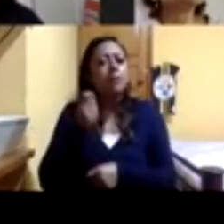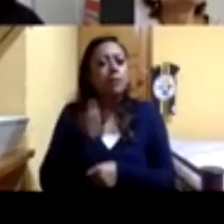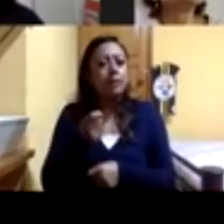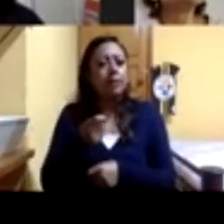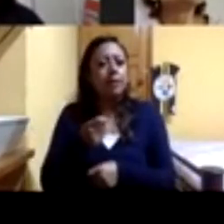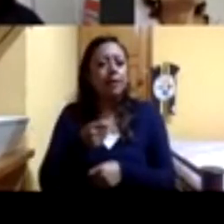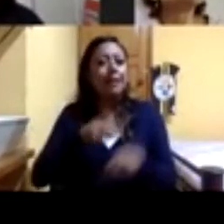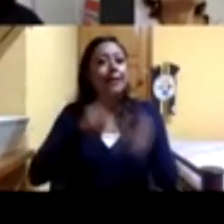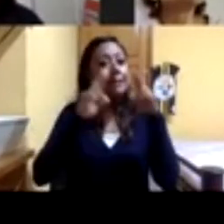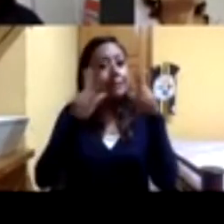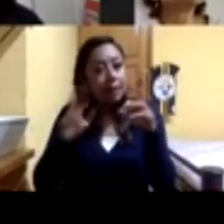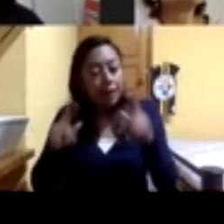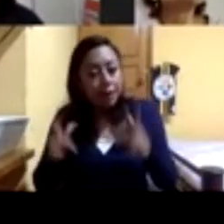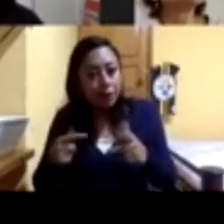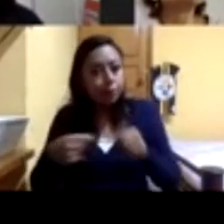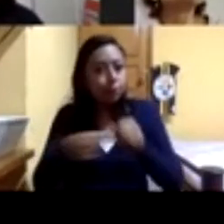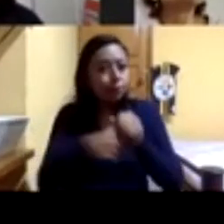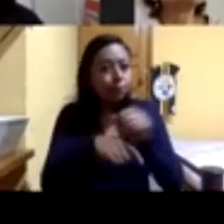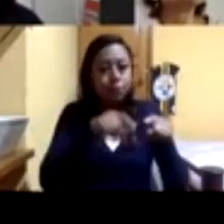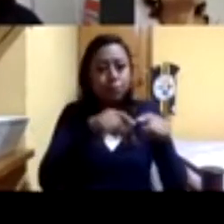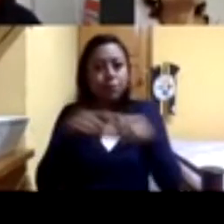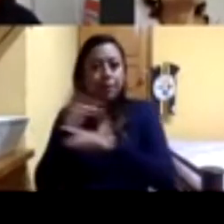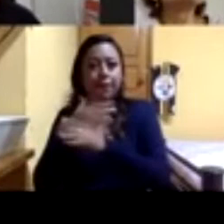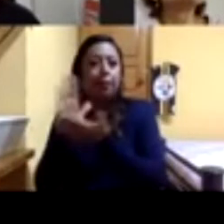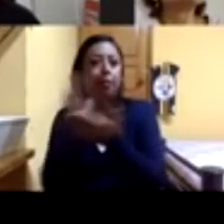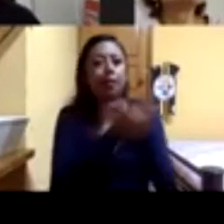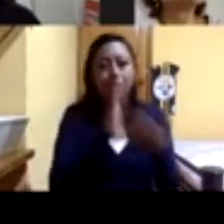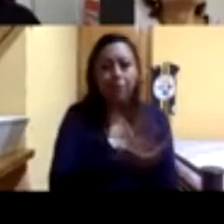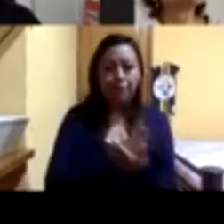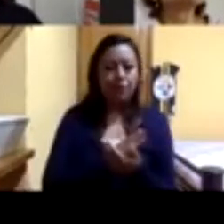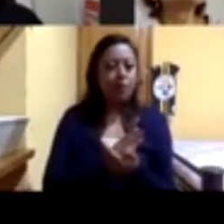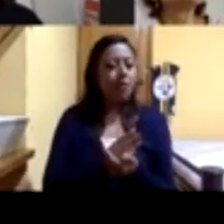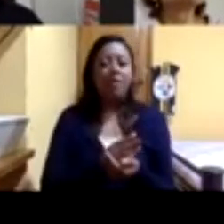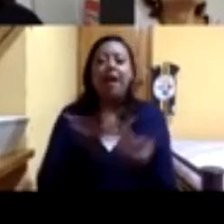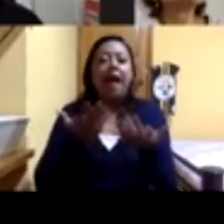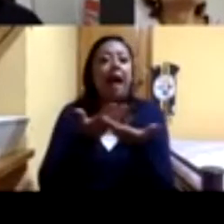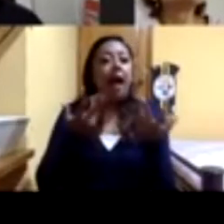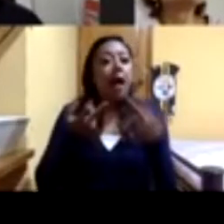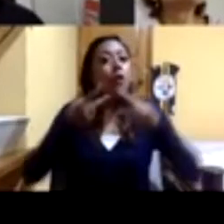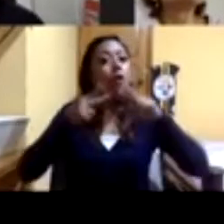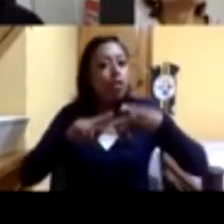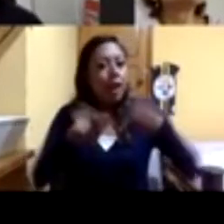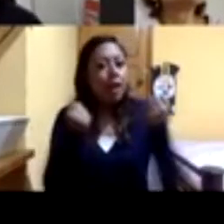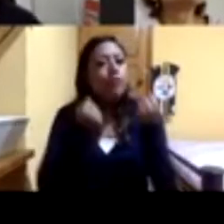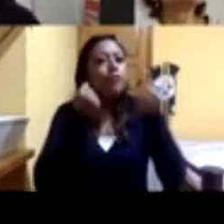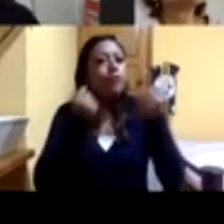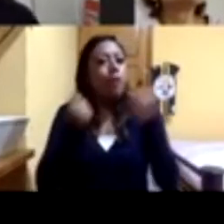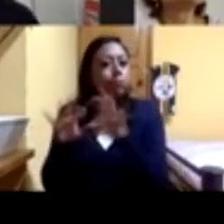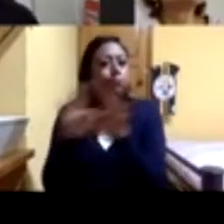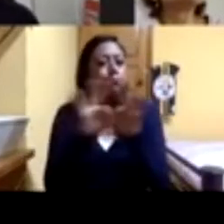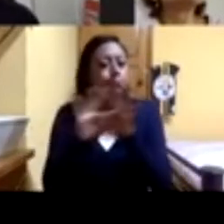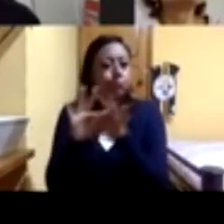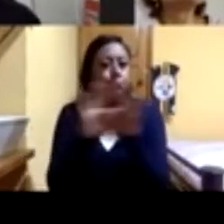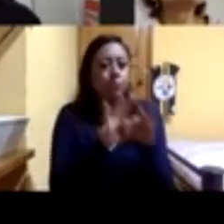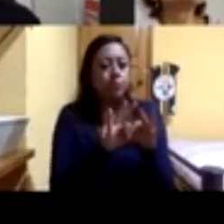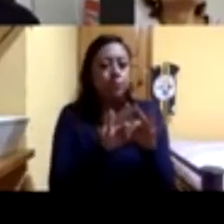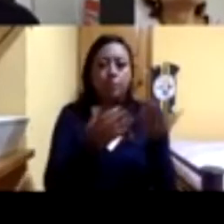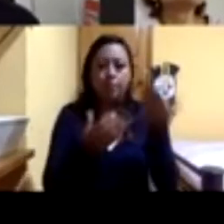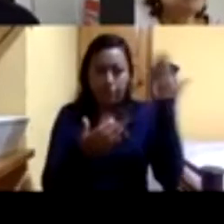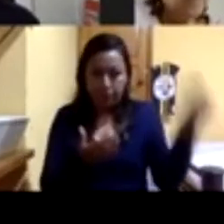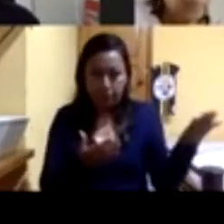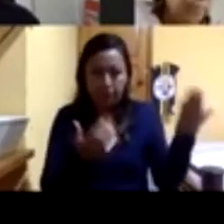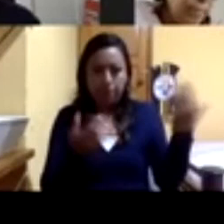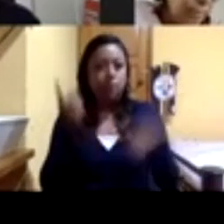aislamiento y estrechar el vínculo, como muchos de ustedes han dicho, entre los representantes en el Poder Legislativo y